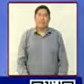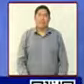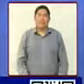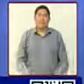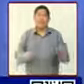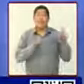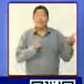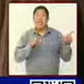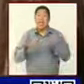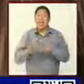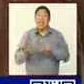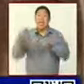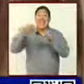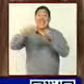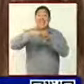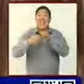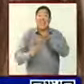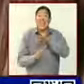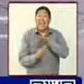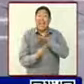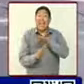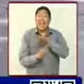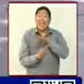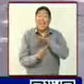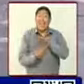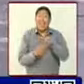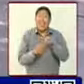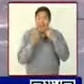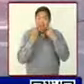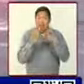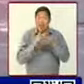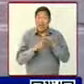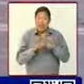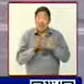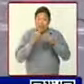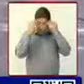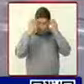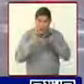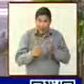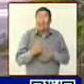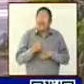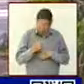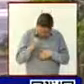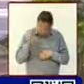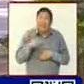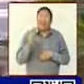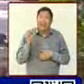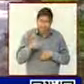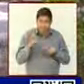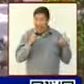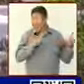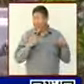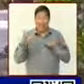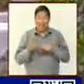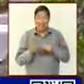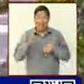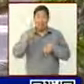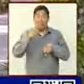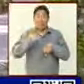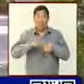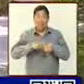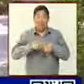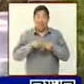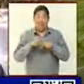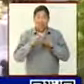¿Ya estás listo para entrar a pre-kinder? ¿Ver a tus amiguitos y a tus profesoras? Ajá. ¿Estás lista para el primer día de clase?